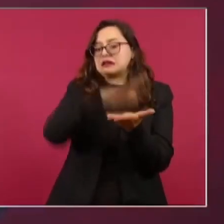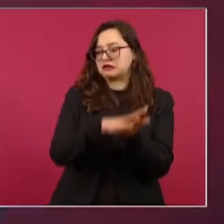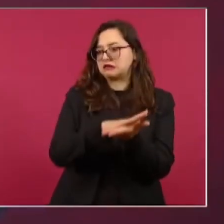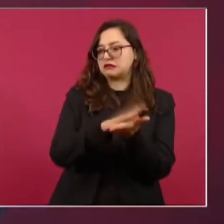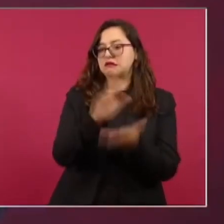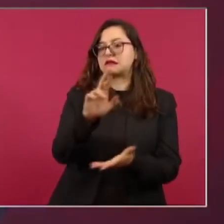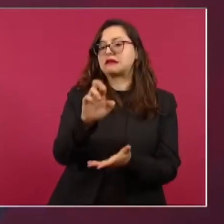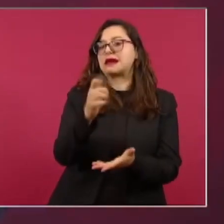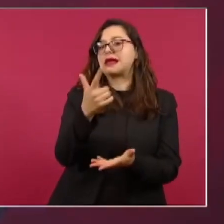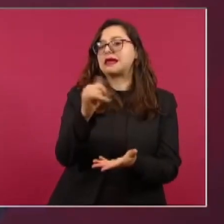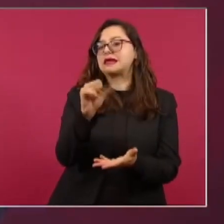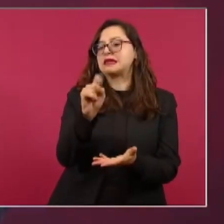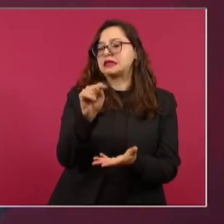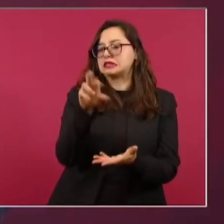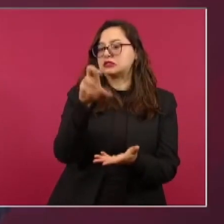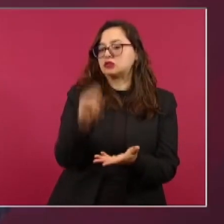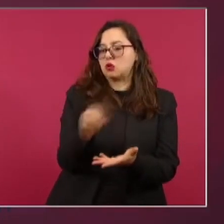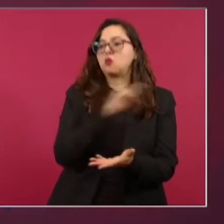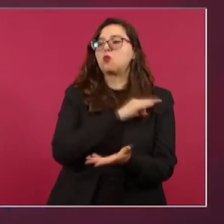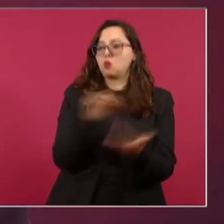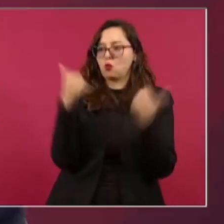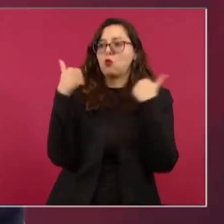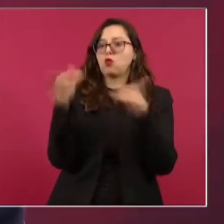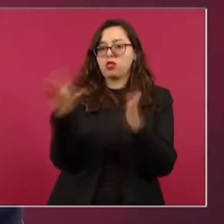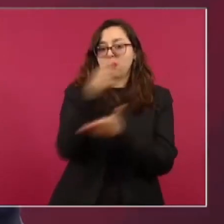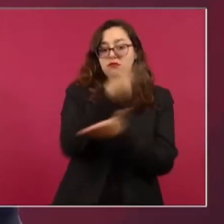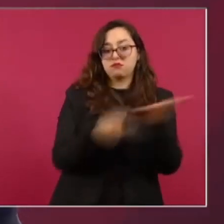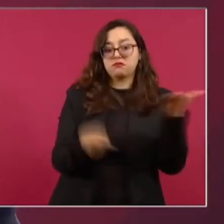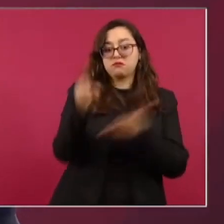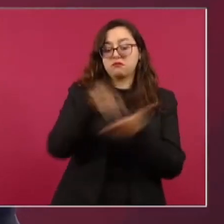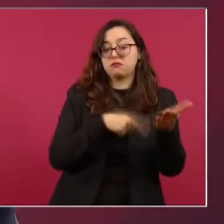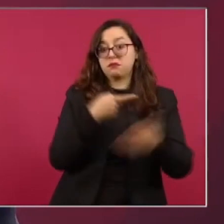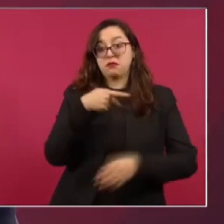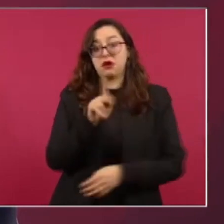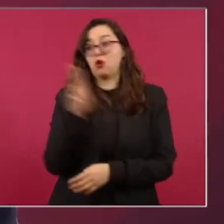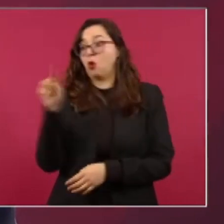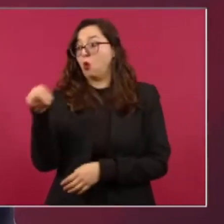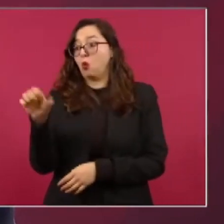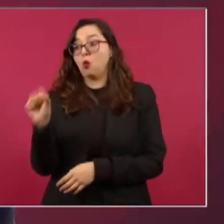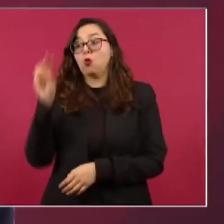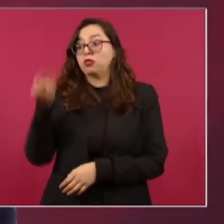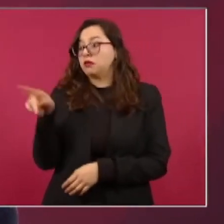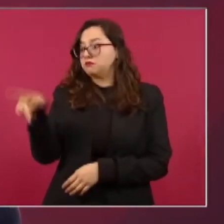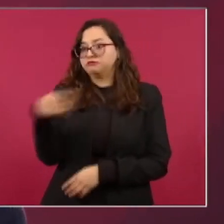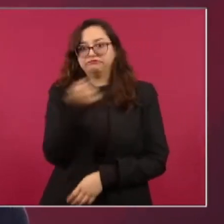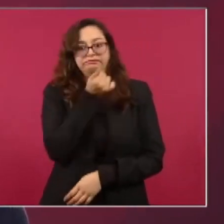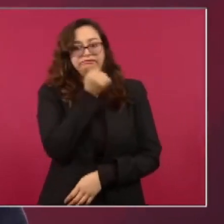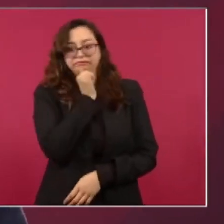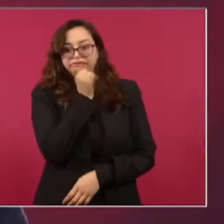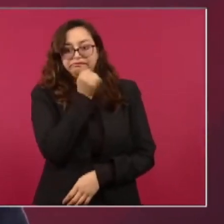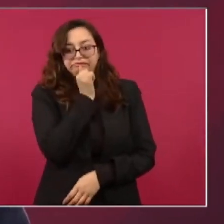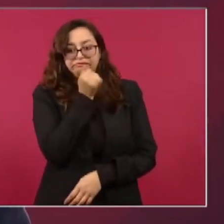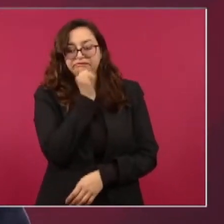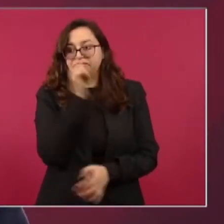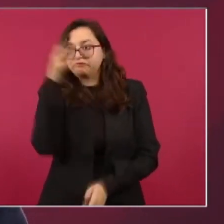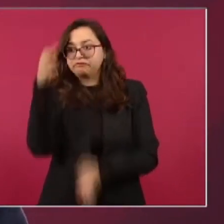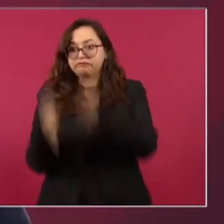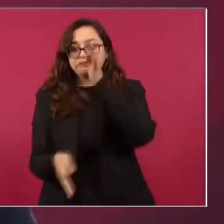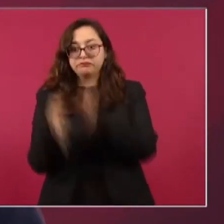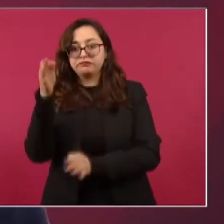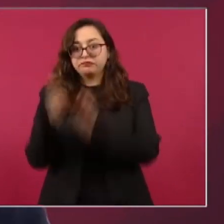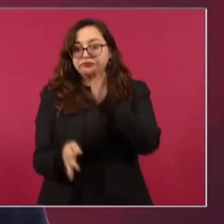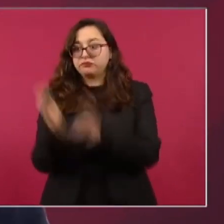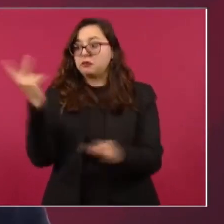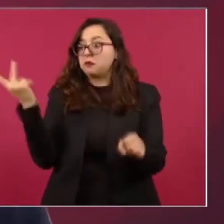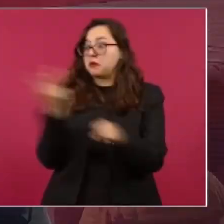México hay instancias que en este caso deben de resolver el asunto, que son el Consejo